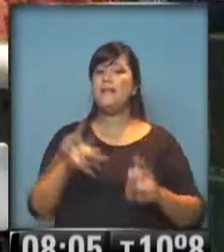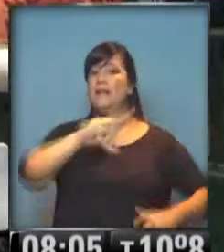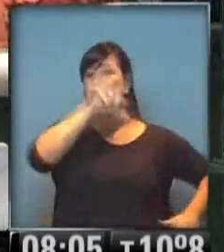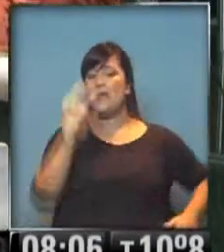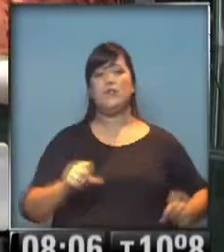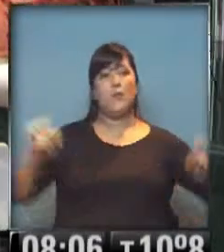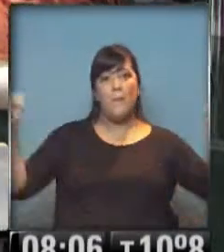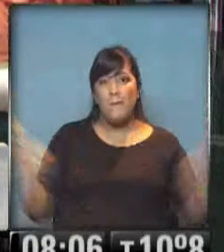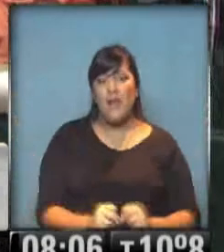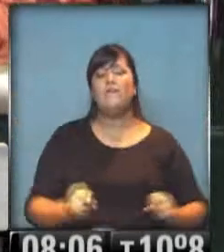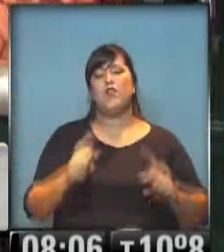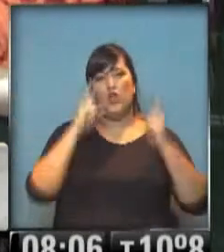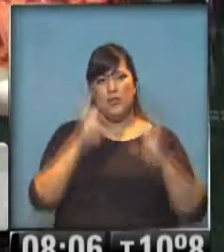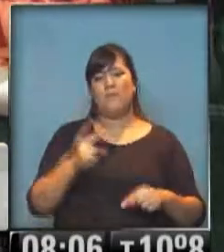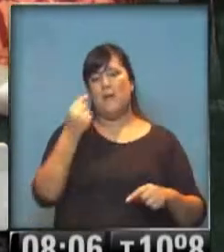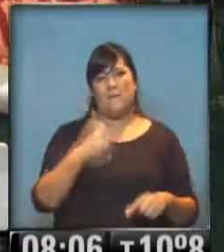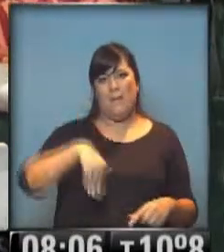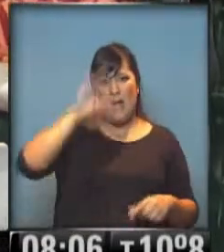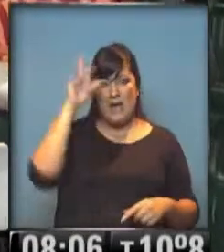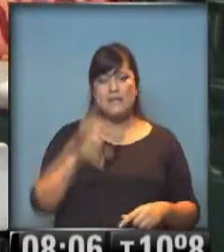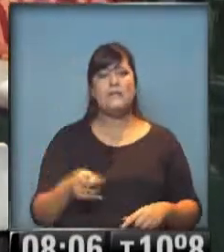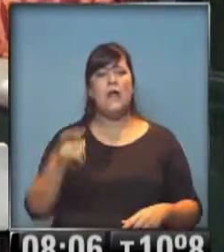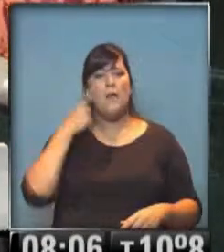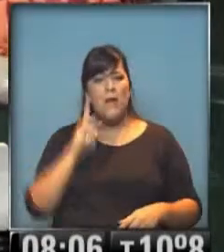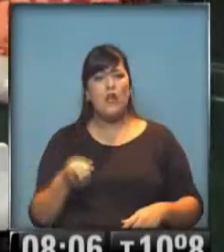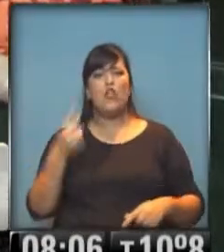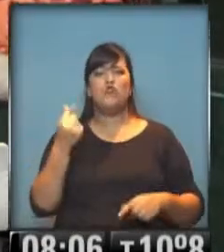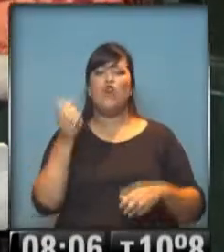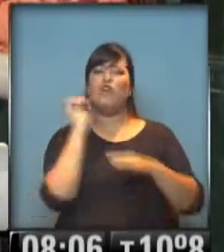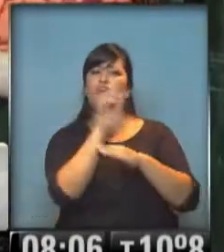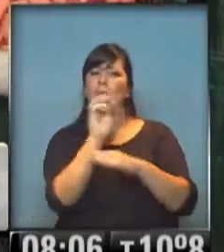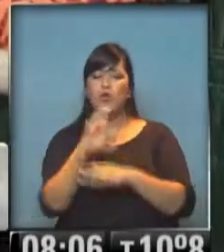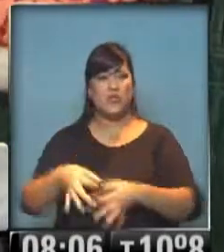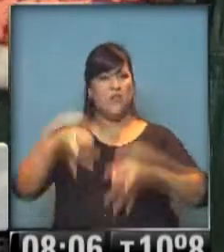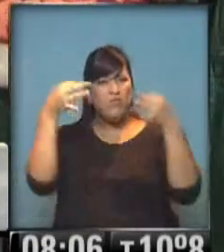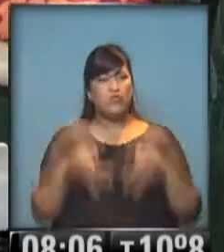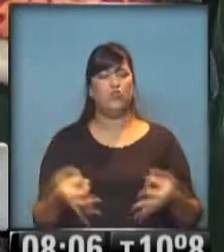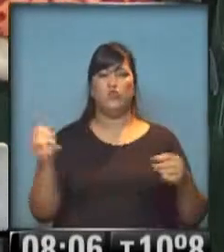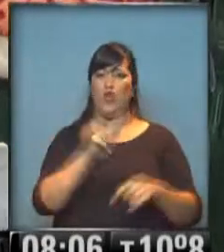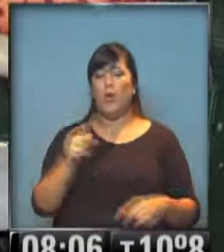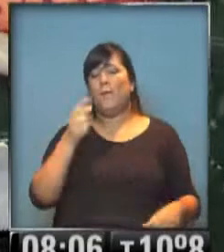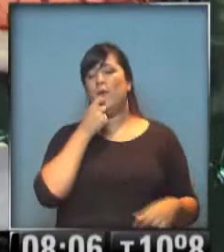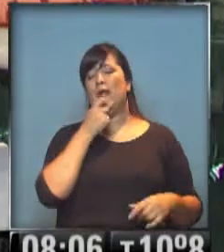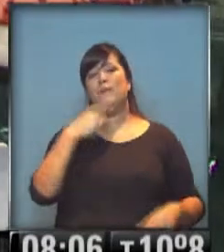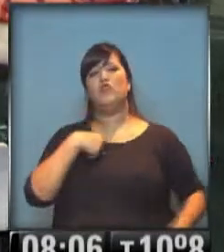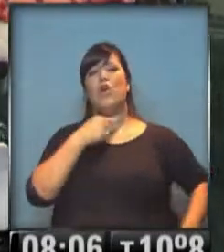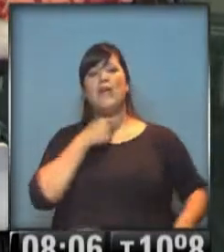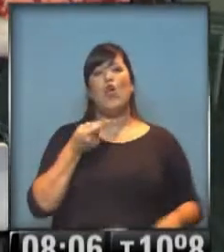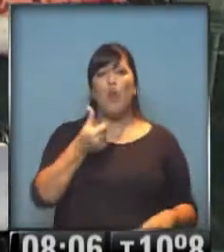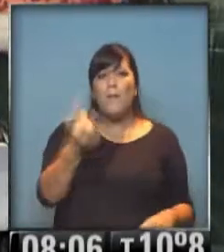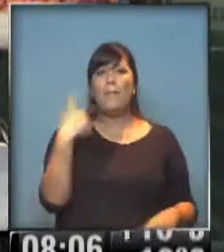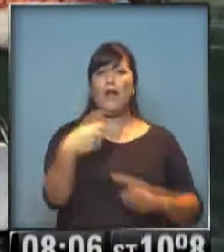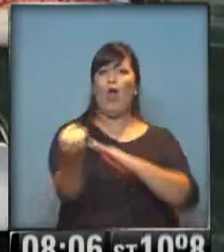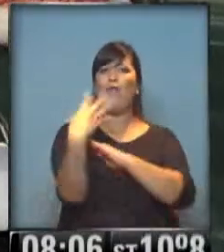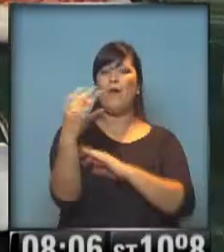más frías también tienen y no hay riesgo de que no se deposite en tiempo y forma es decir que cuando uno quiera comprar la garrafa no tenga todavía depositado el